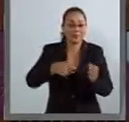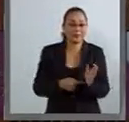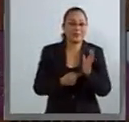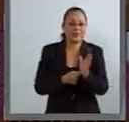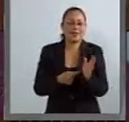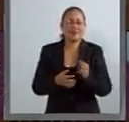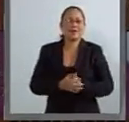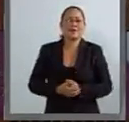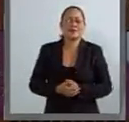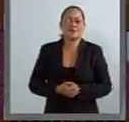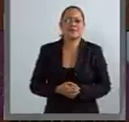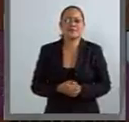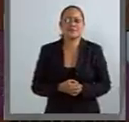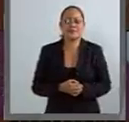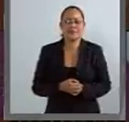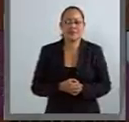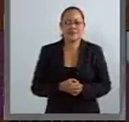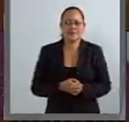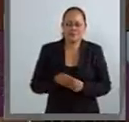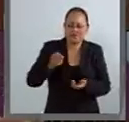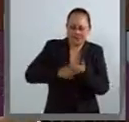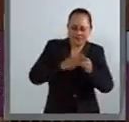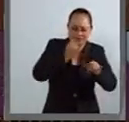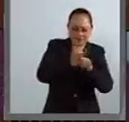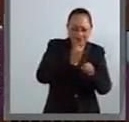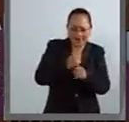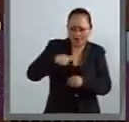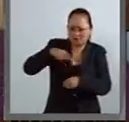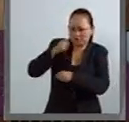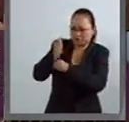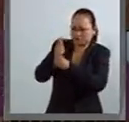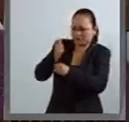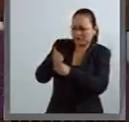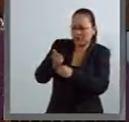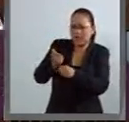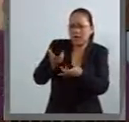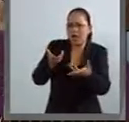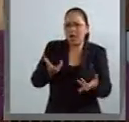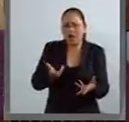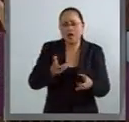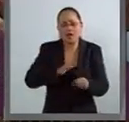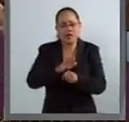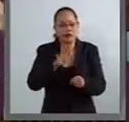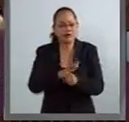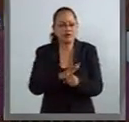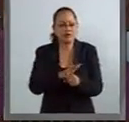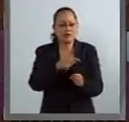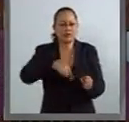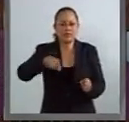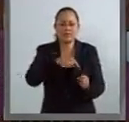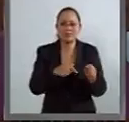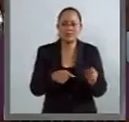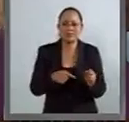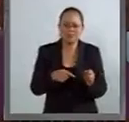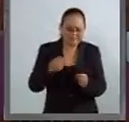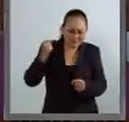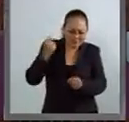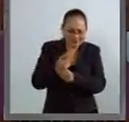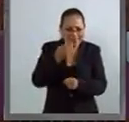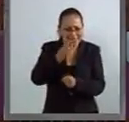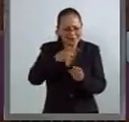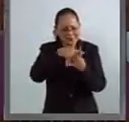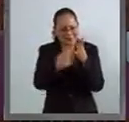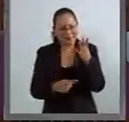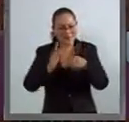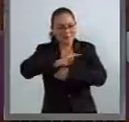países en los sitios web, hemos identificado que se distinguen fundamentalmente estos 4